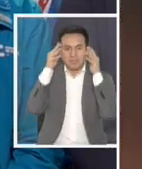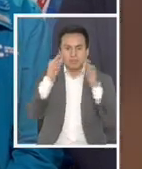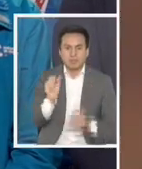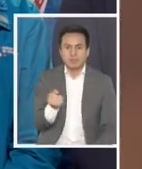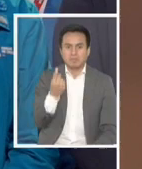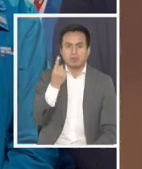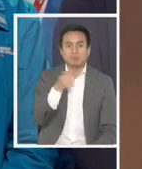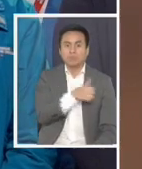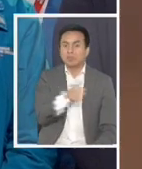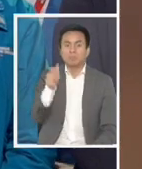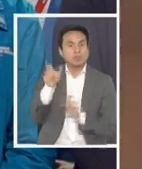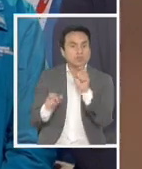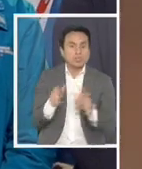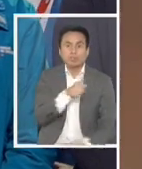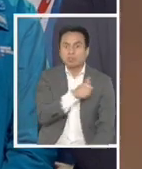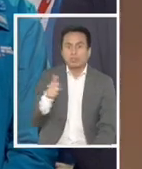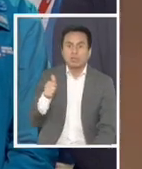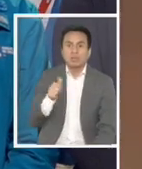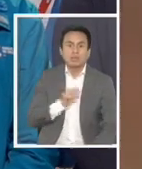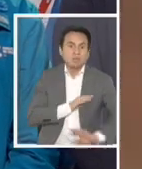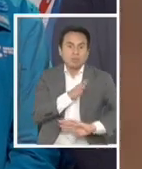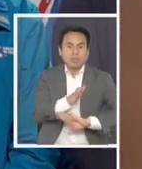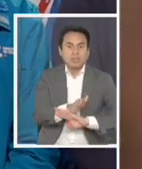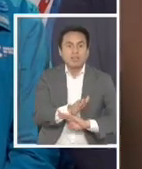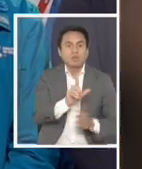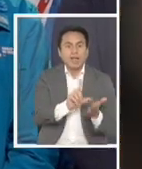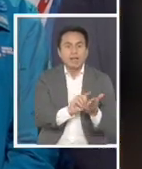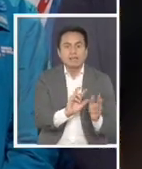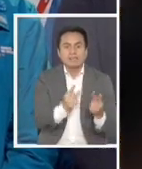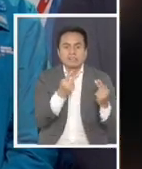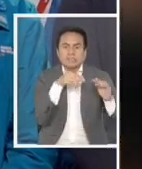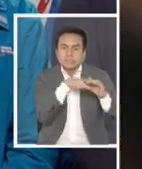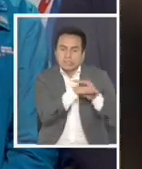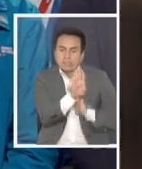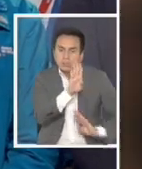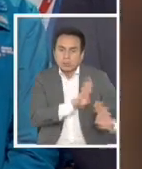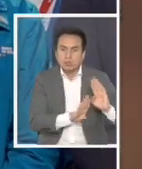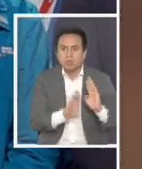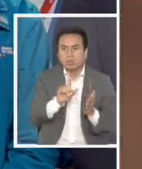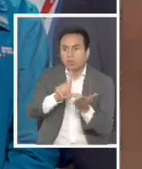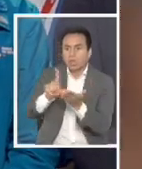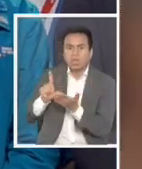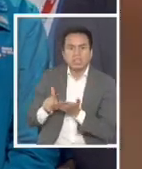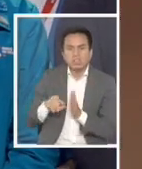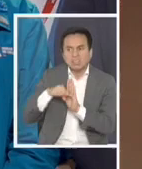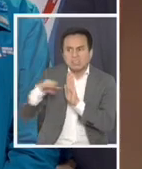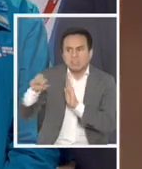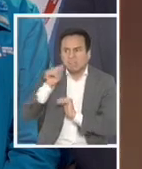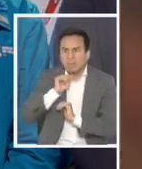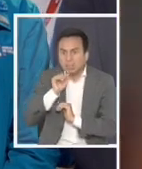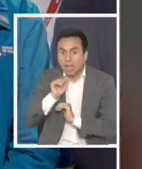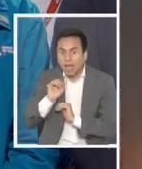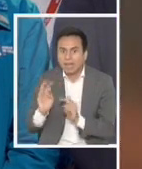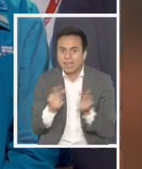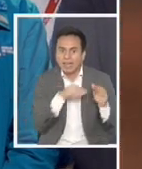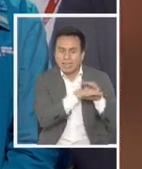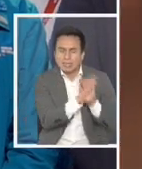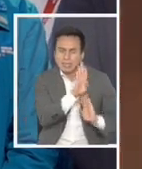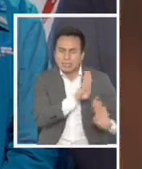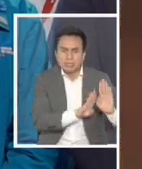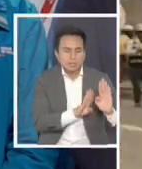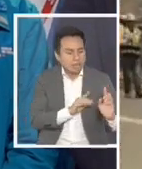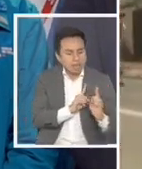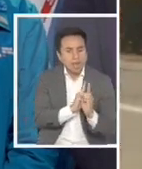primero a que todas las personas se puedan ir a los albergues para en los lugares donde no están estabilizadas la zona para poder hacer